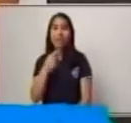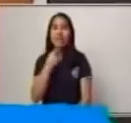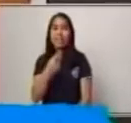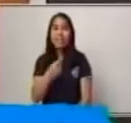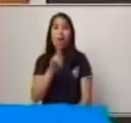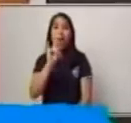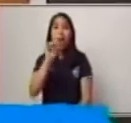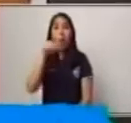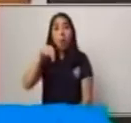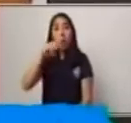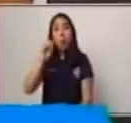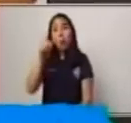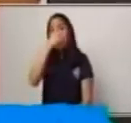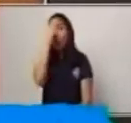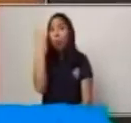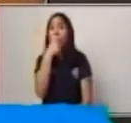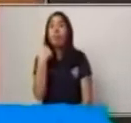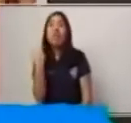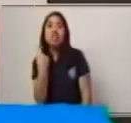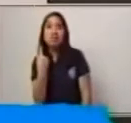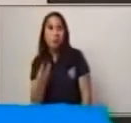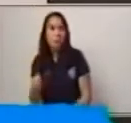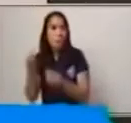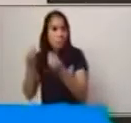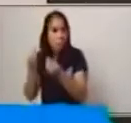es un.